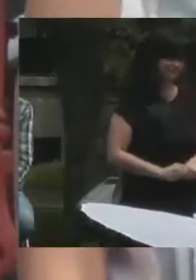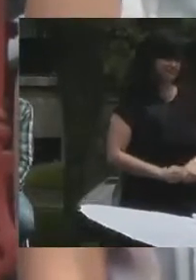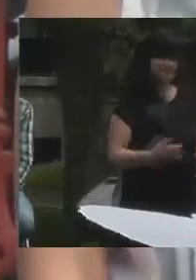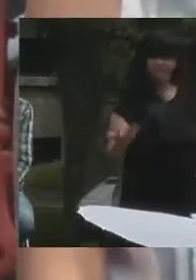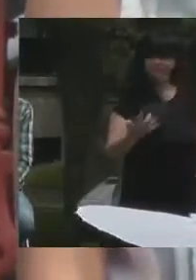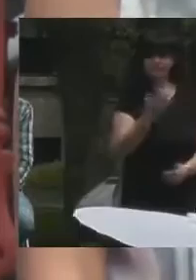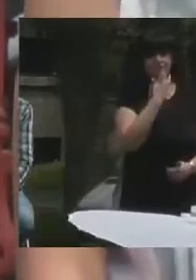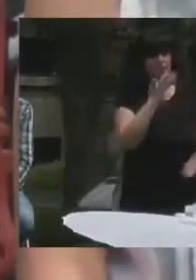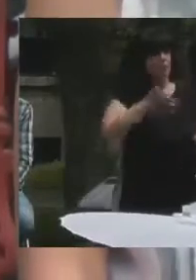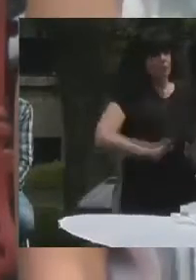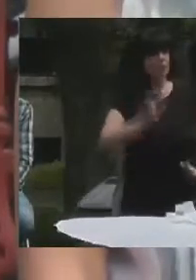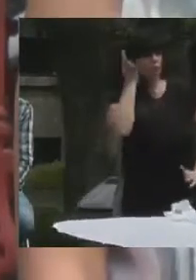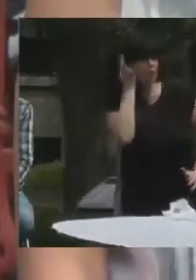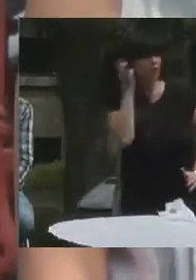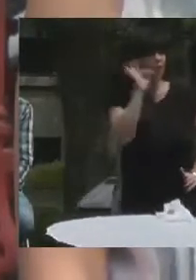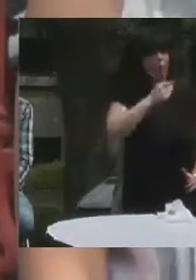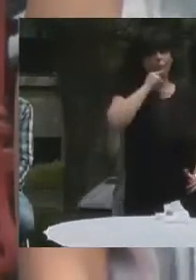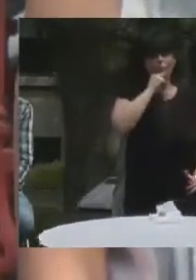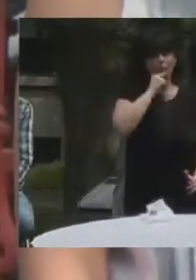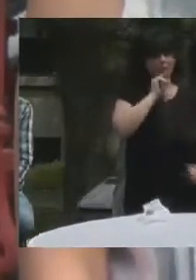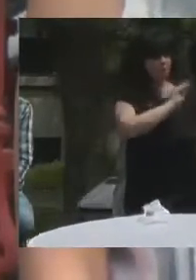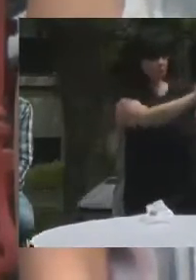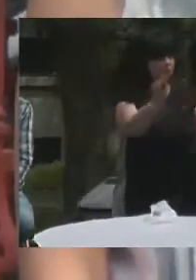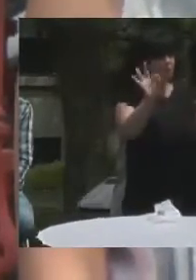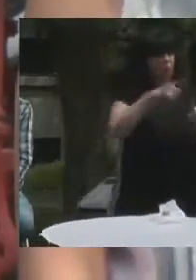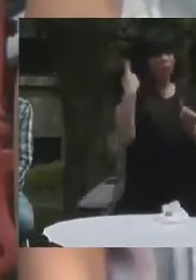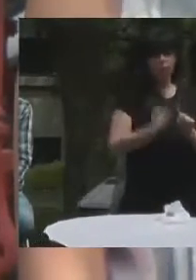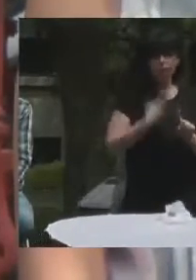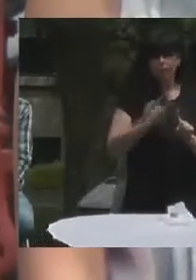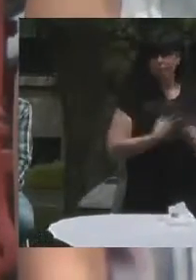Cantas fillas e cantas netas de toda a xente que está dese aquí e cantas primas